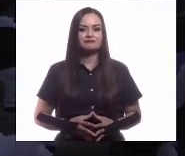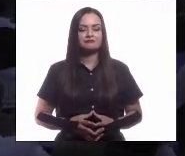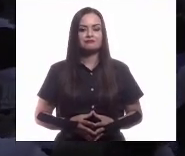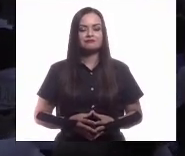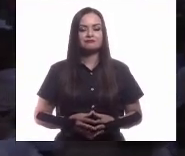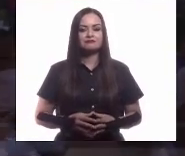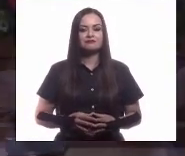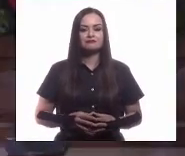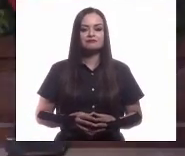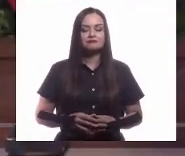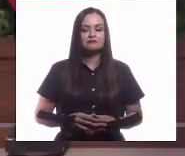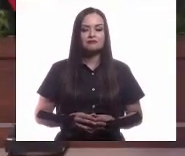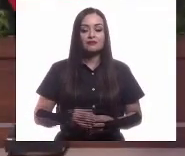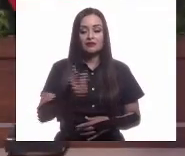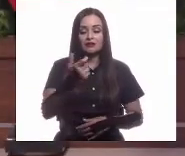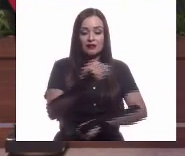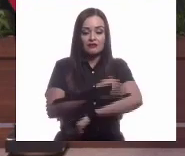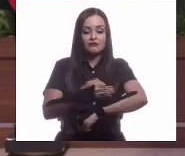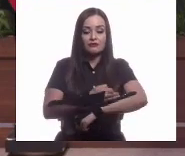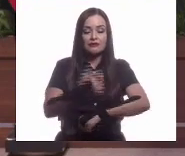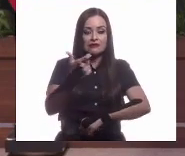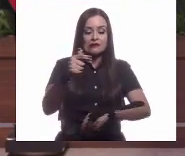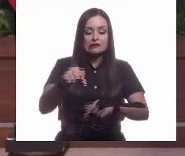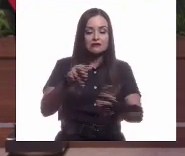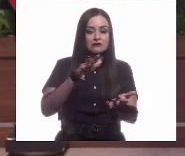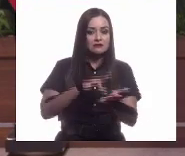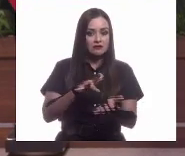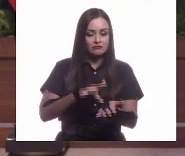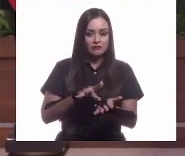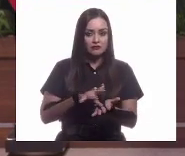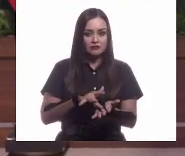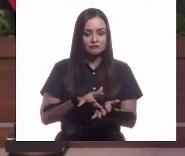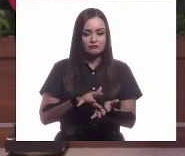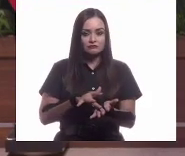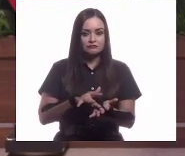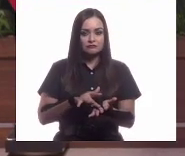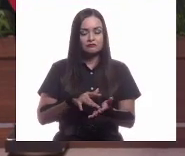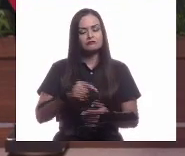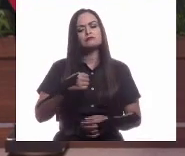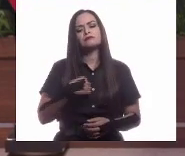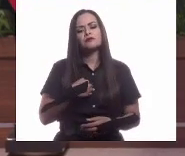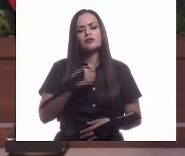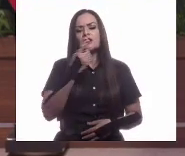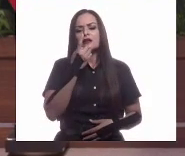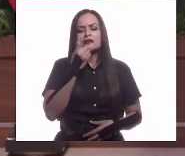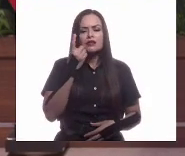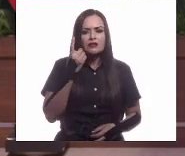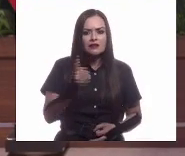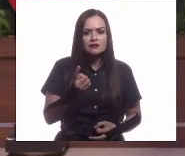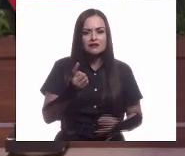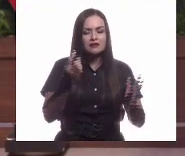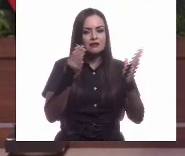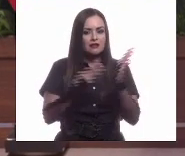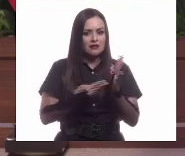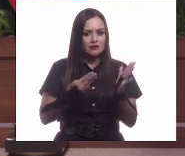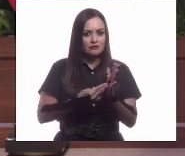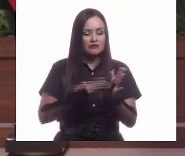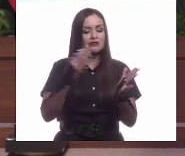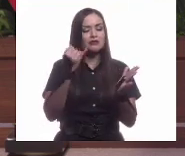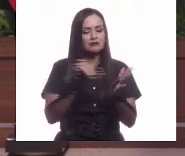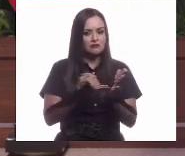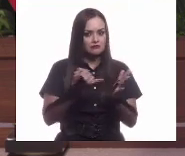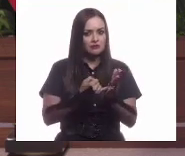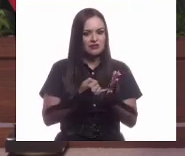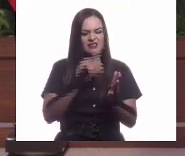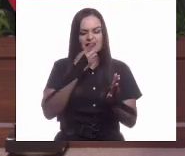En apoyo de la economía familiar y de la regularización, decreté la condonación de multas y recargos para